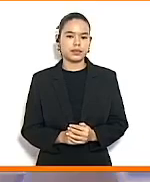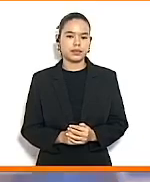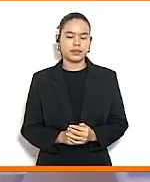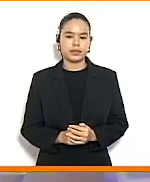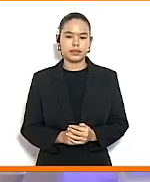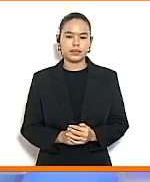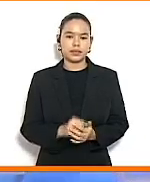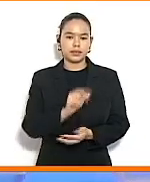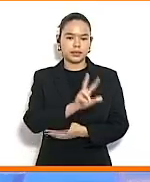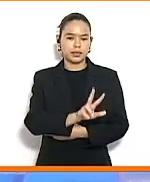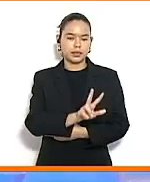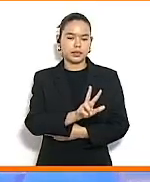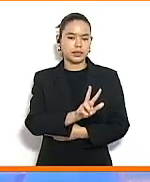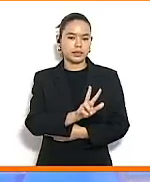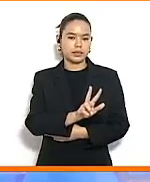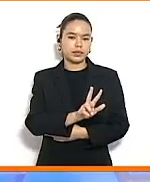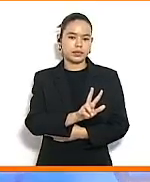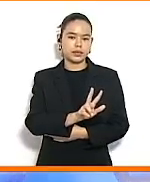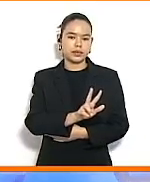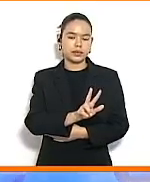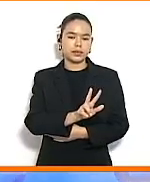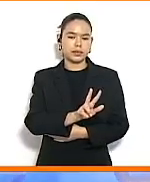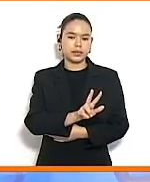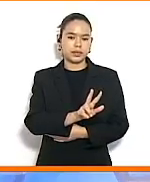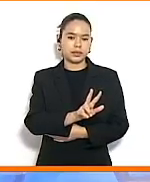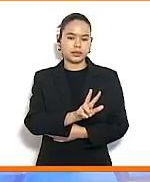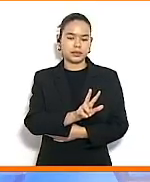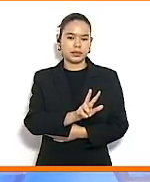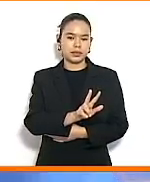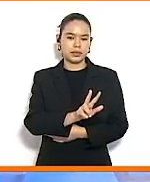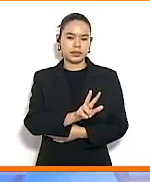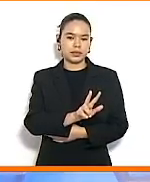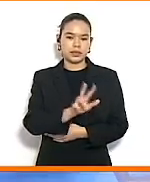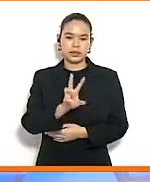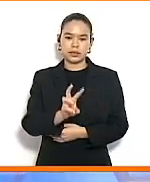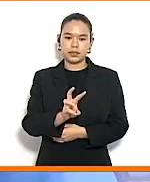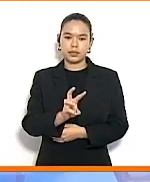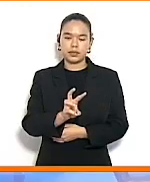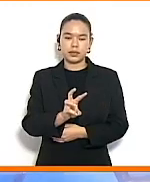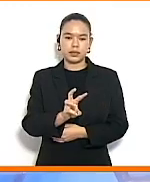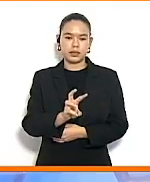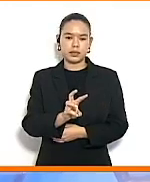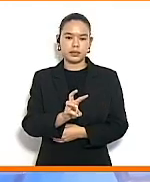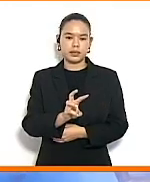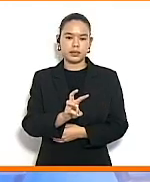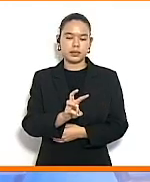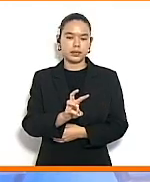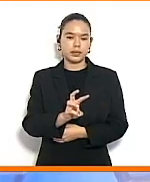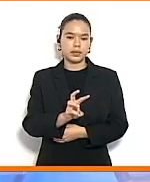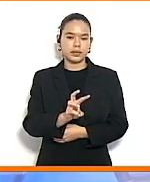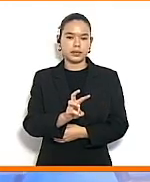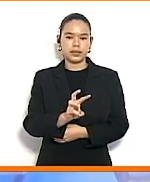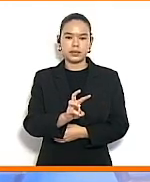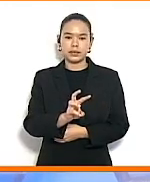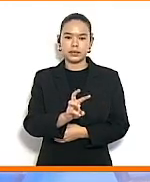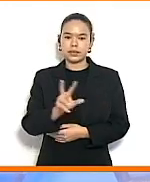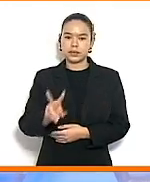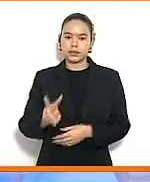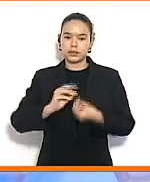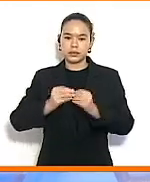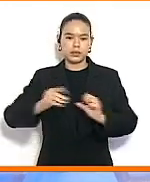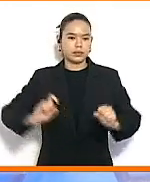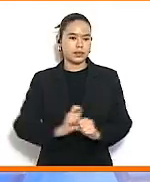Este es el 3, segundo dígito. 6, tercer dígito ganador. 2.